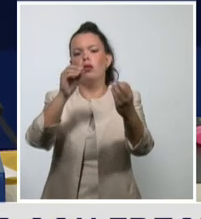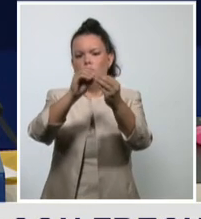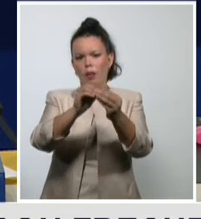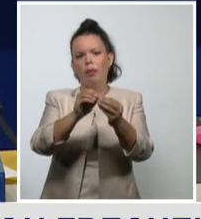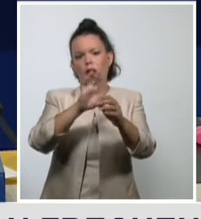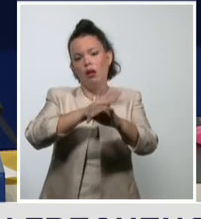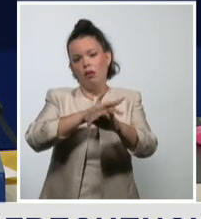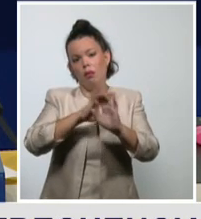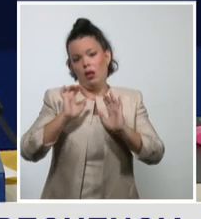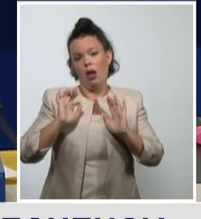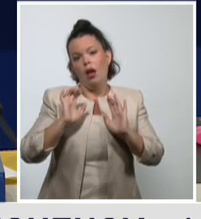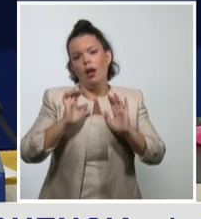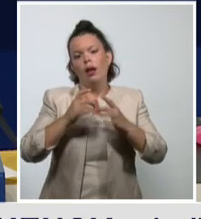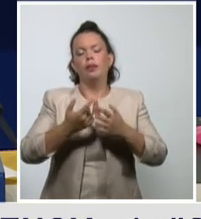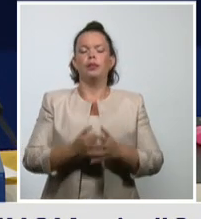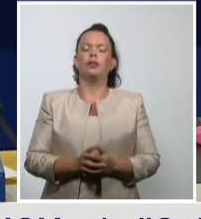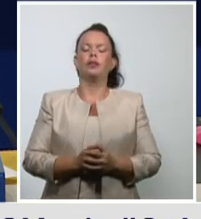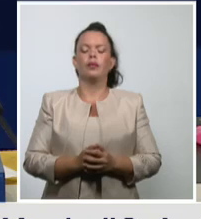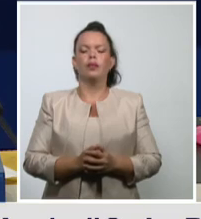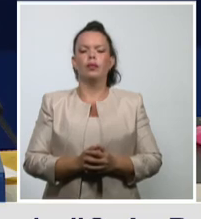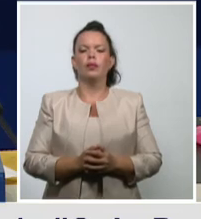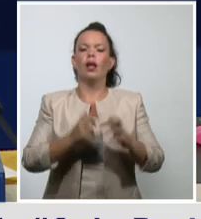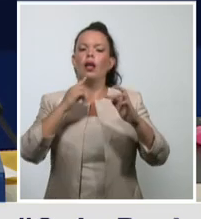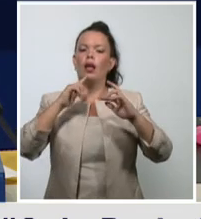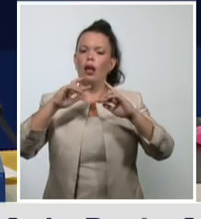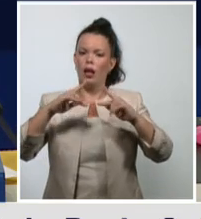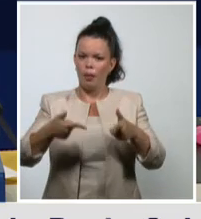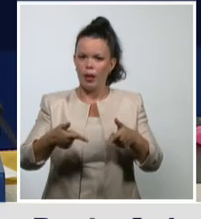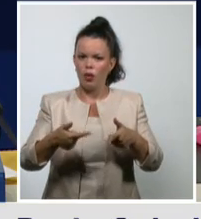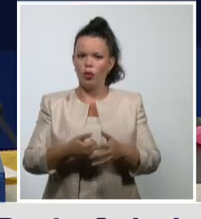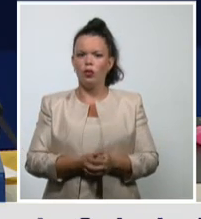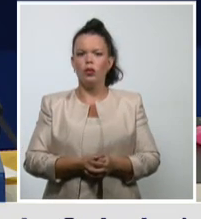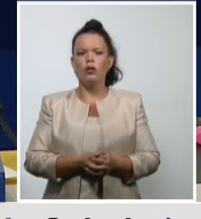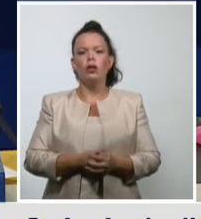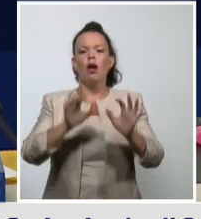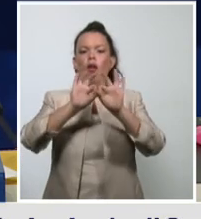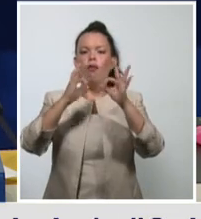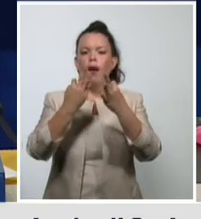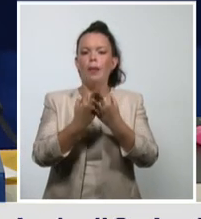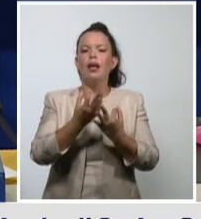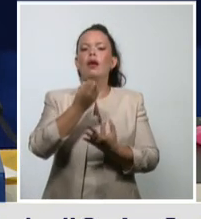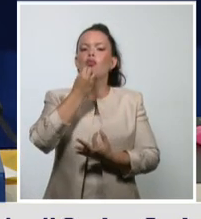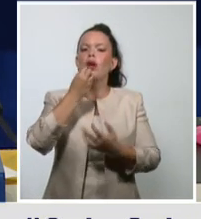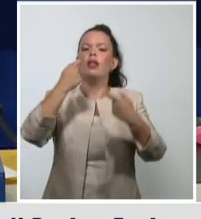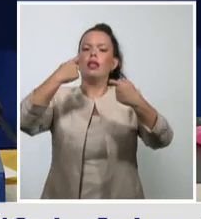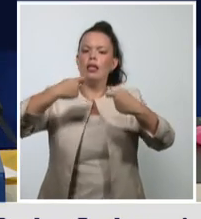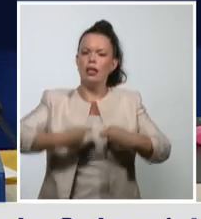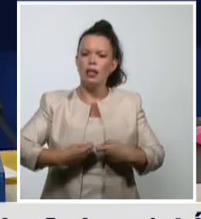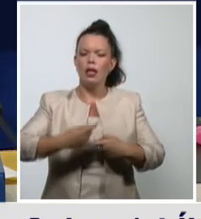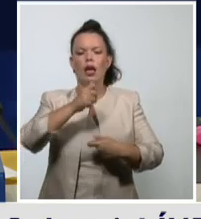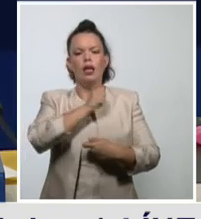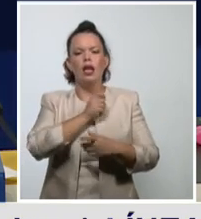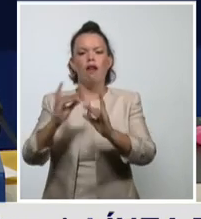Ahora, reitero, la elección de enterrar o cremar un cadáver queda muy a decisión de la